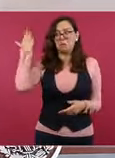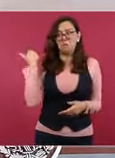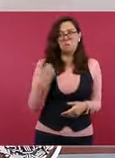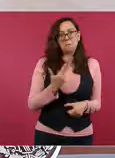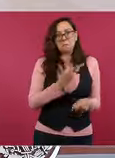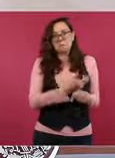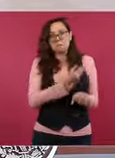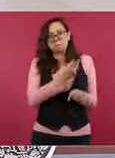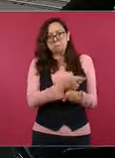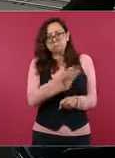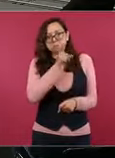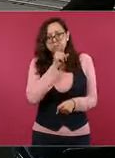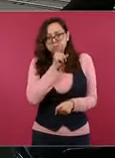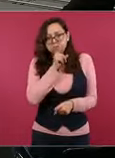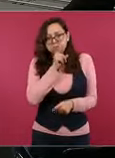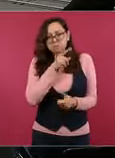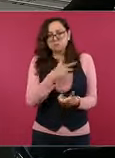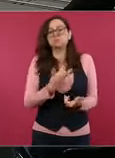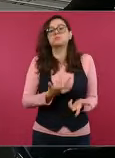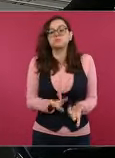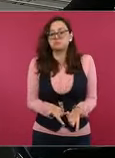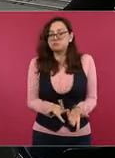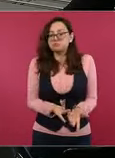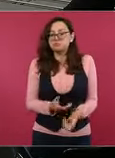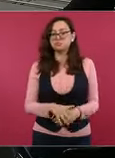el director